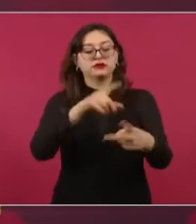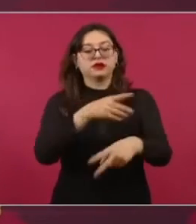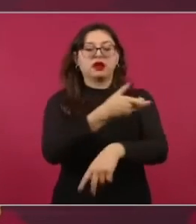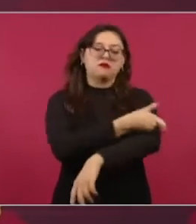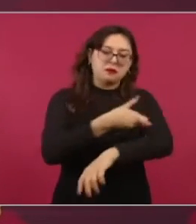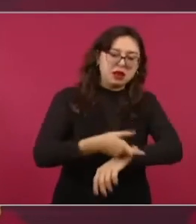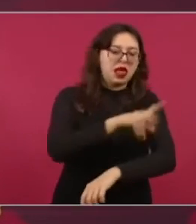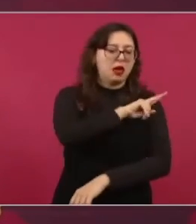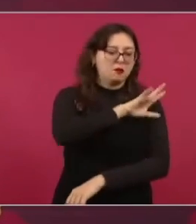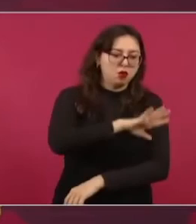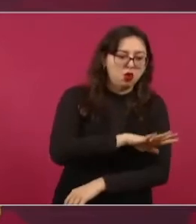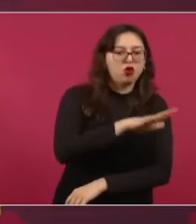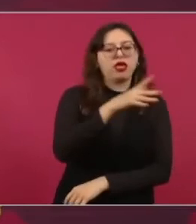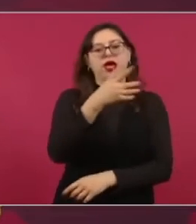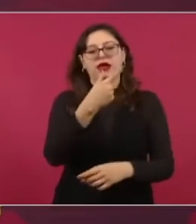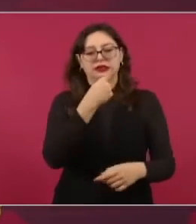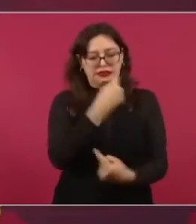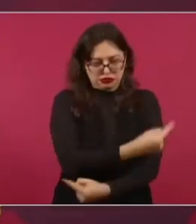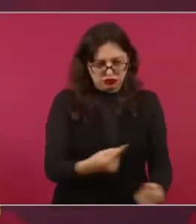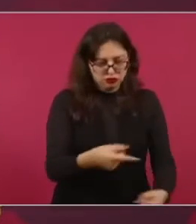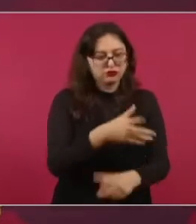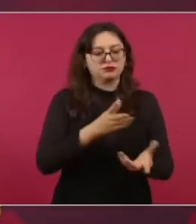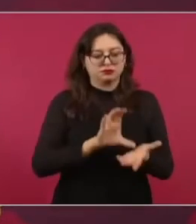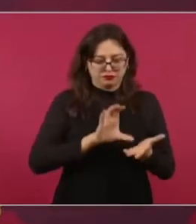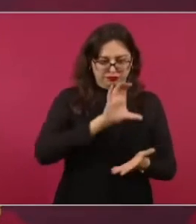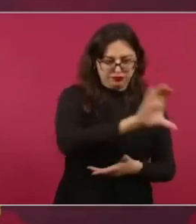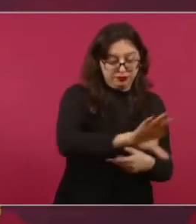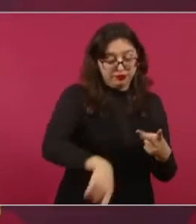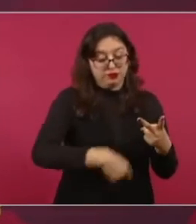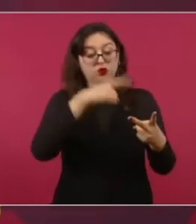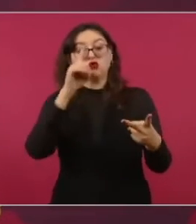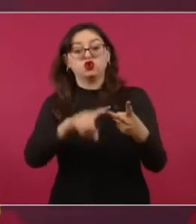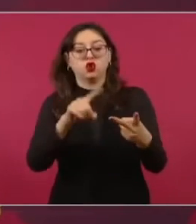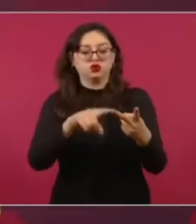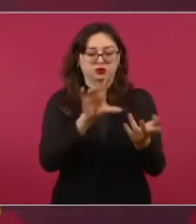para apoyar a migrantes con ese dinero.